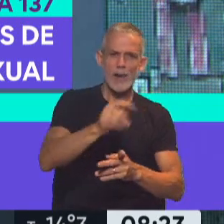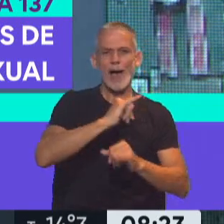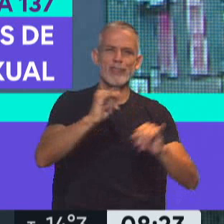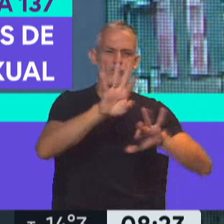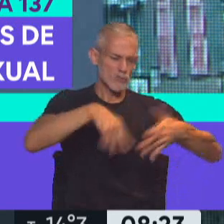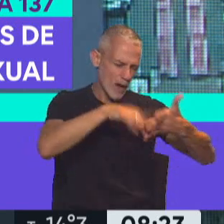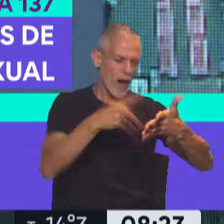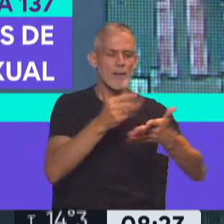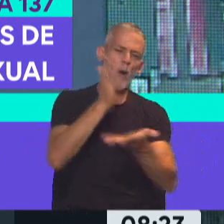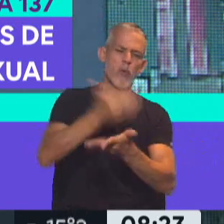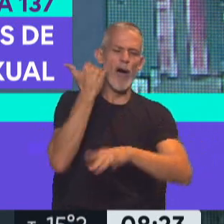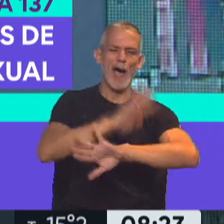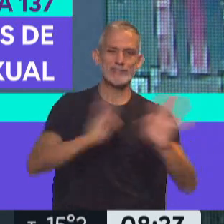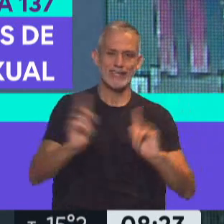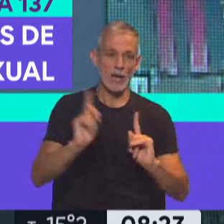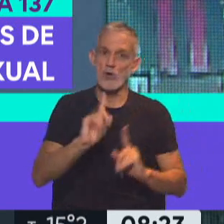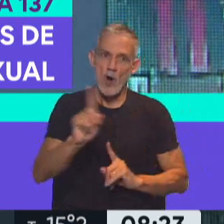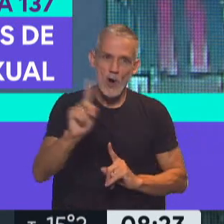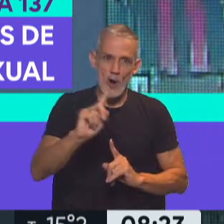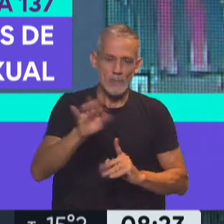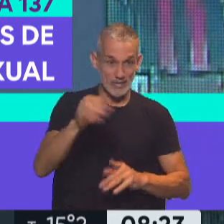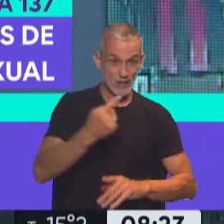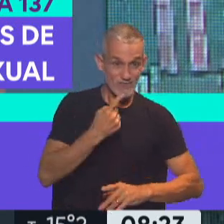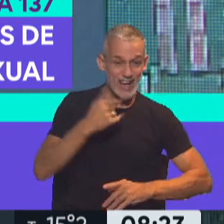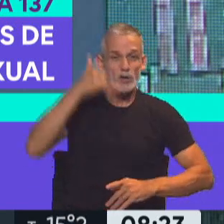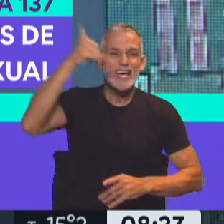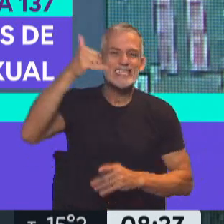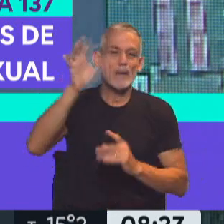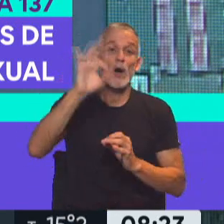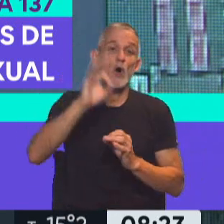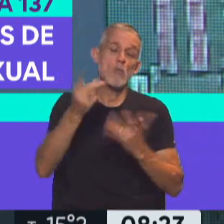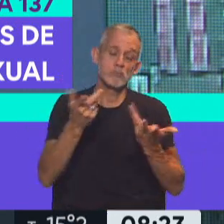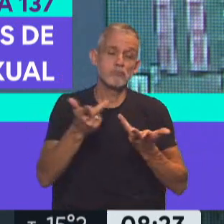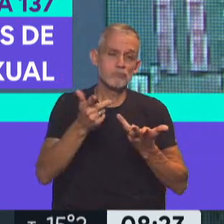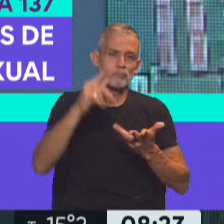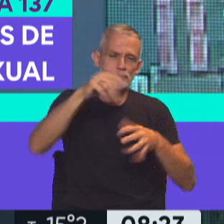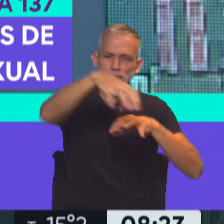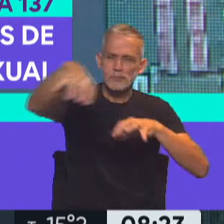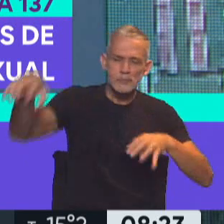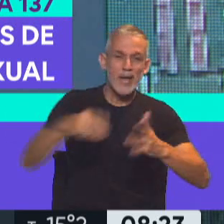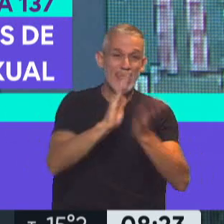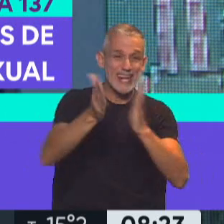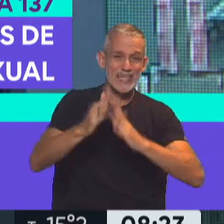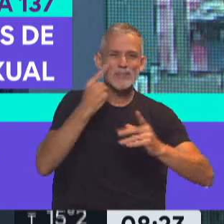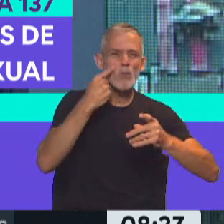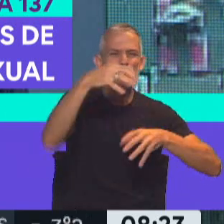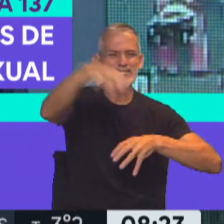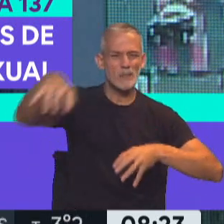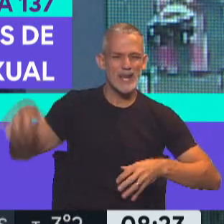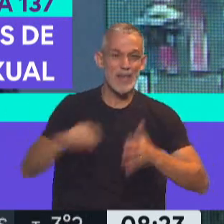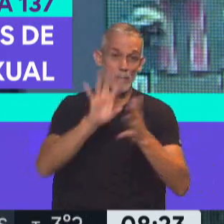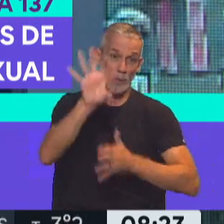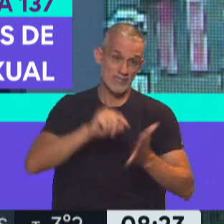las medidas que se implementan. Bueno, estos varones que llaman, como los que transitan por los espacios que están en todos los municipios de la provincia de Buenos